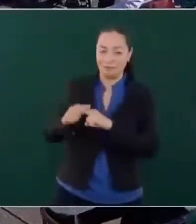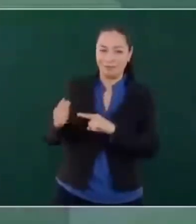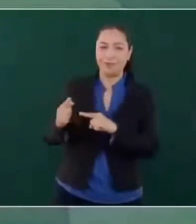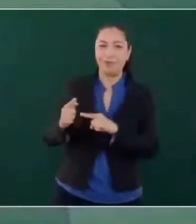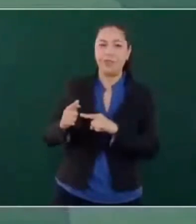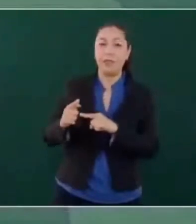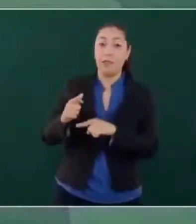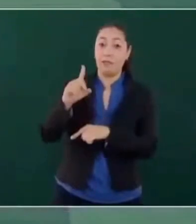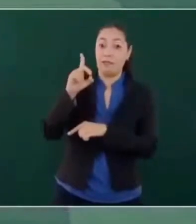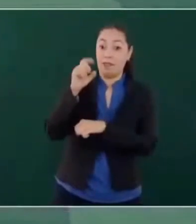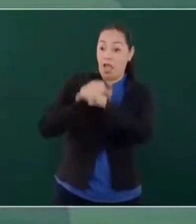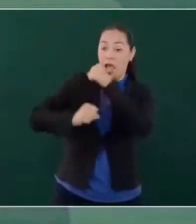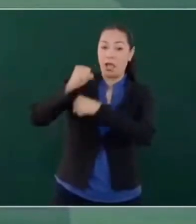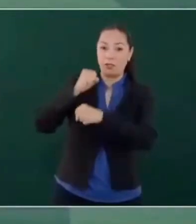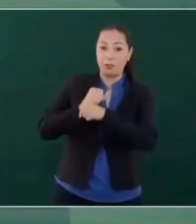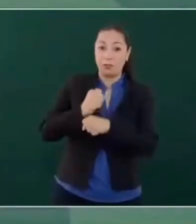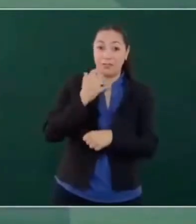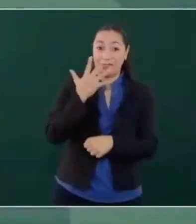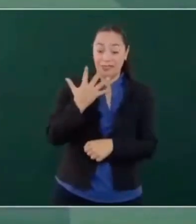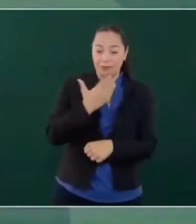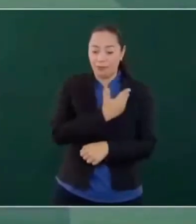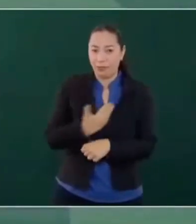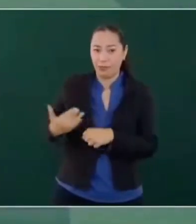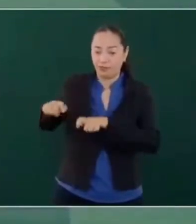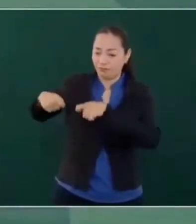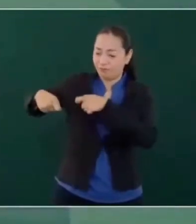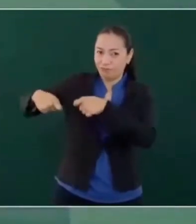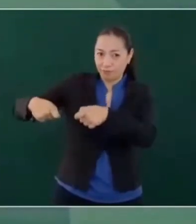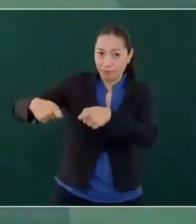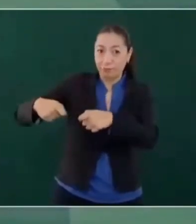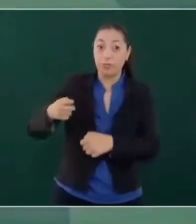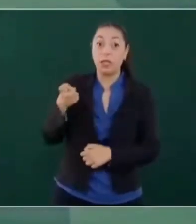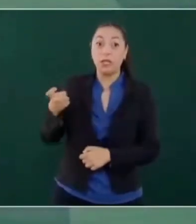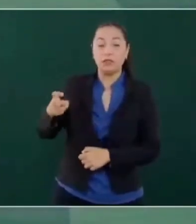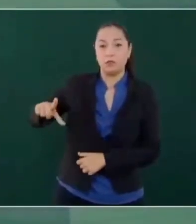30 años, los gobiernos